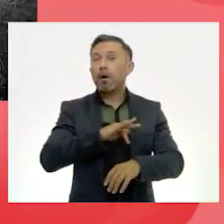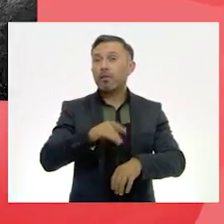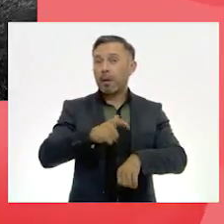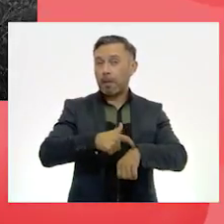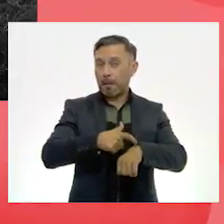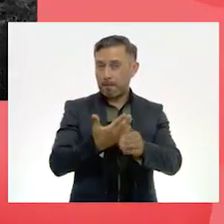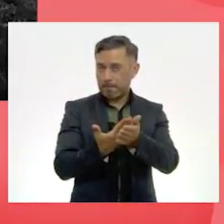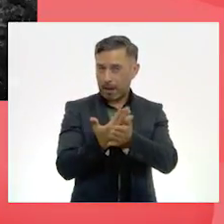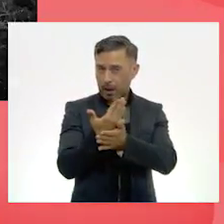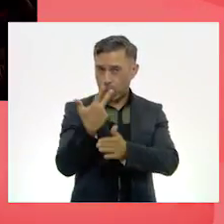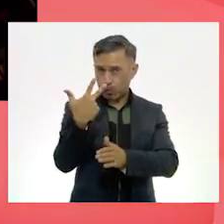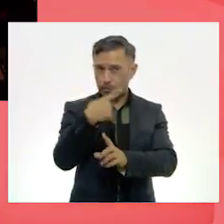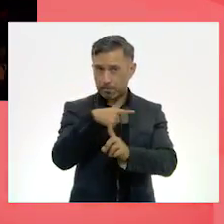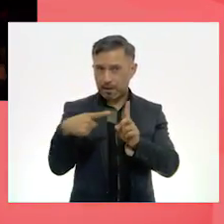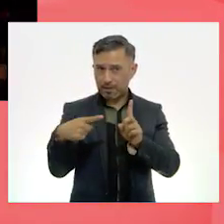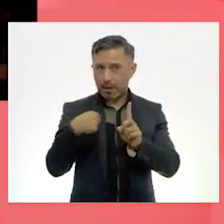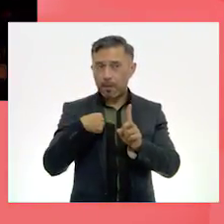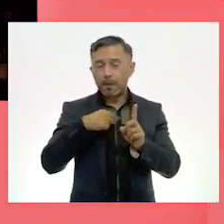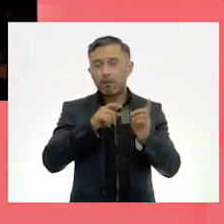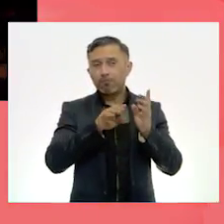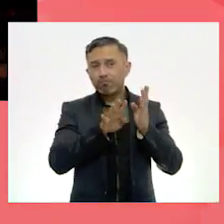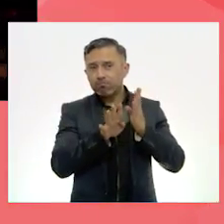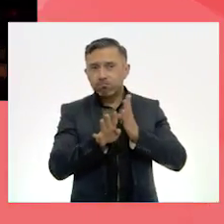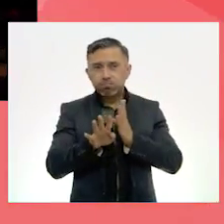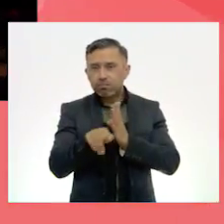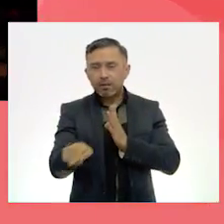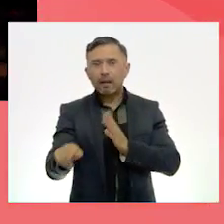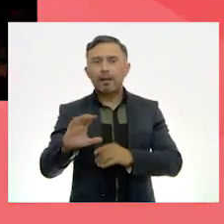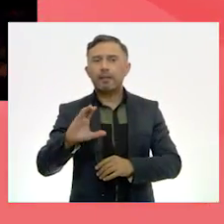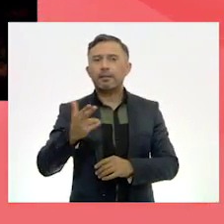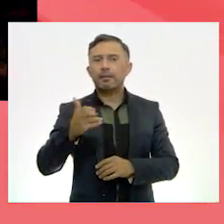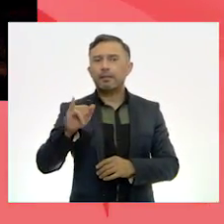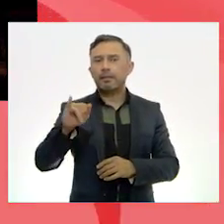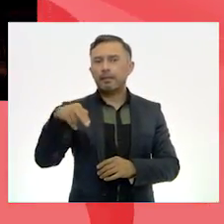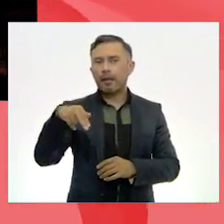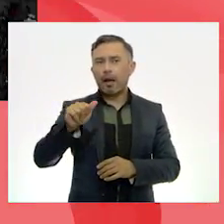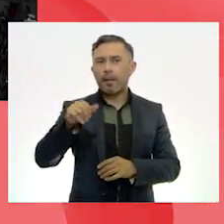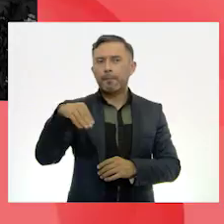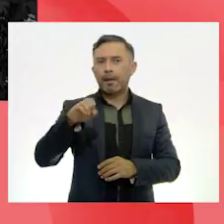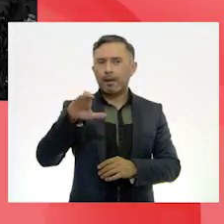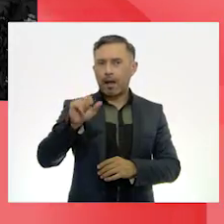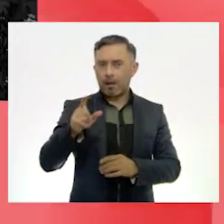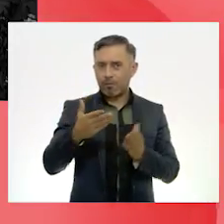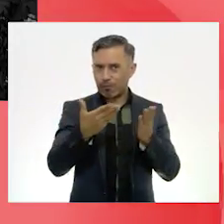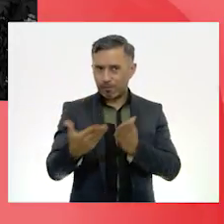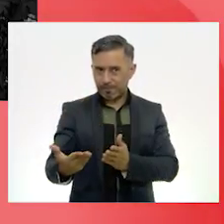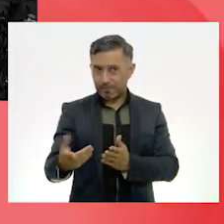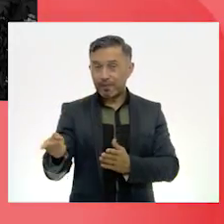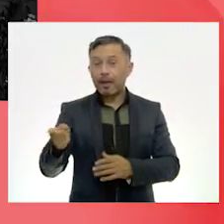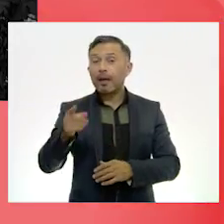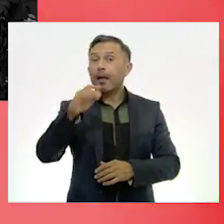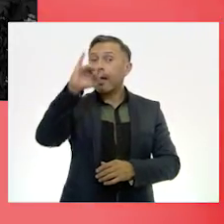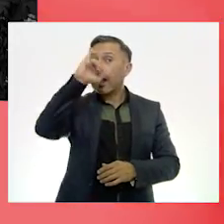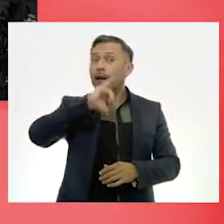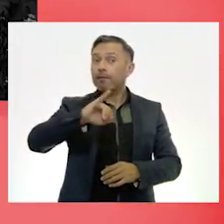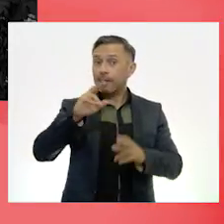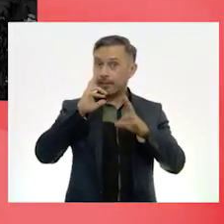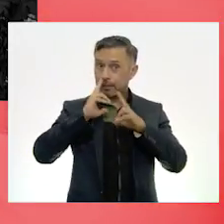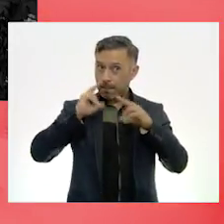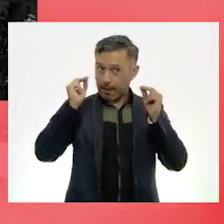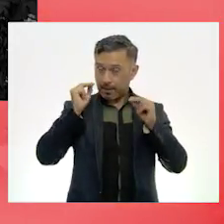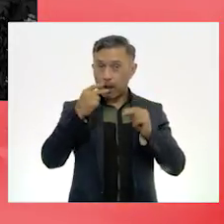de la mañana bajamos a Chinameca. Y ya allí el jefe Zapata ordenó a su gente